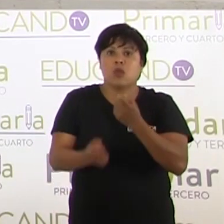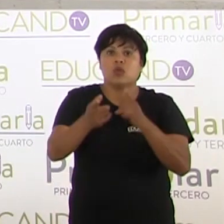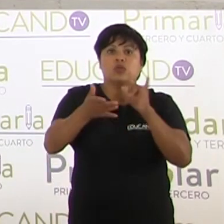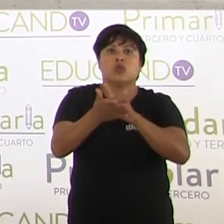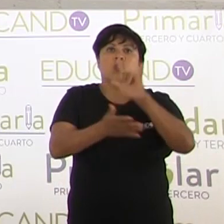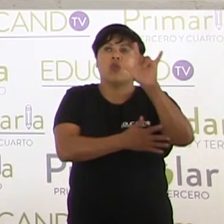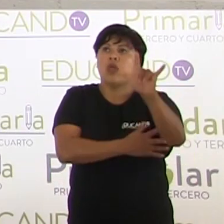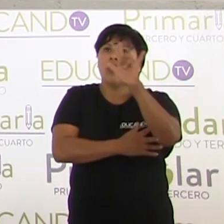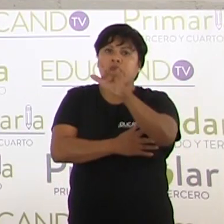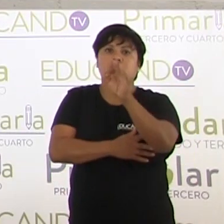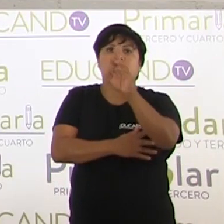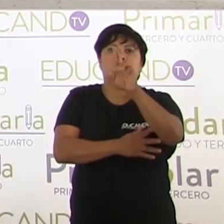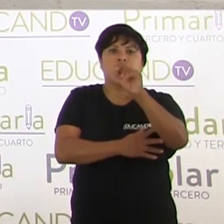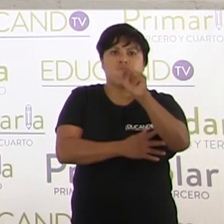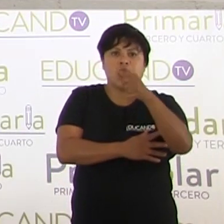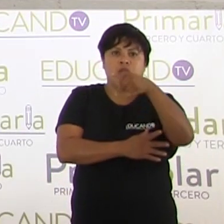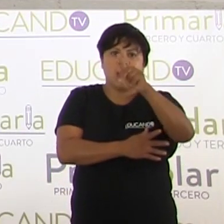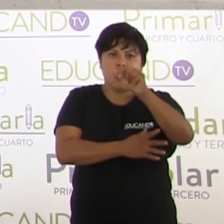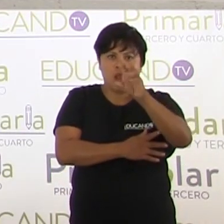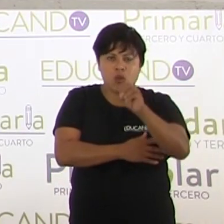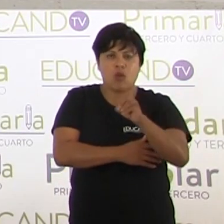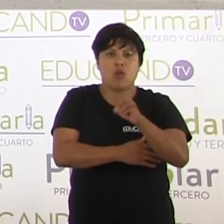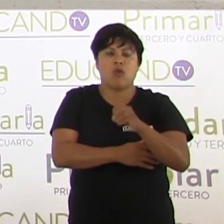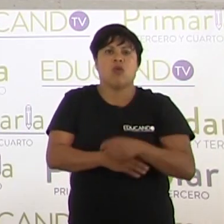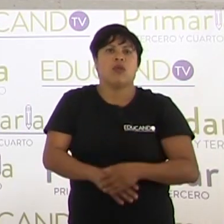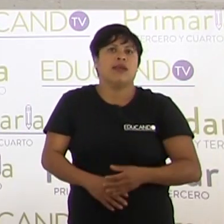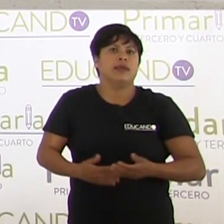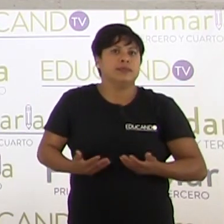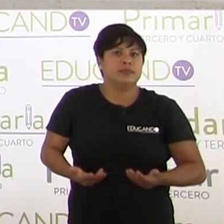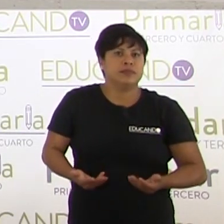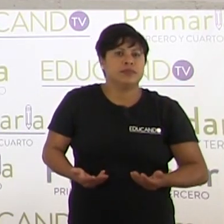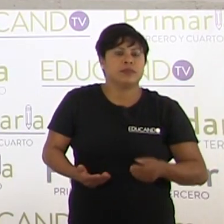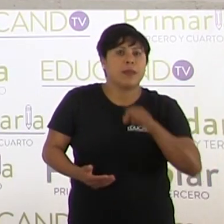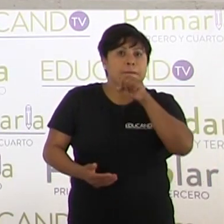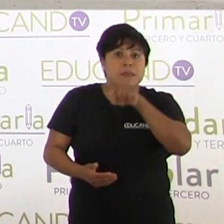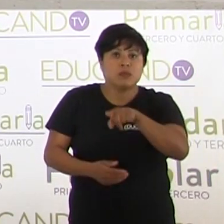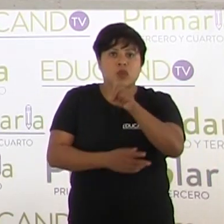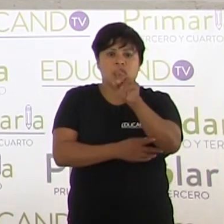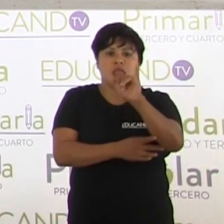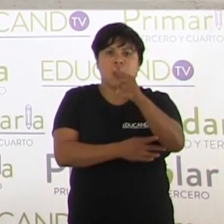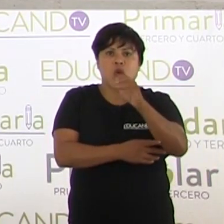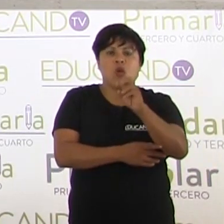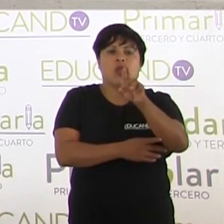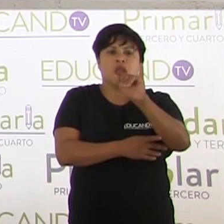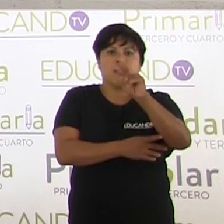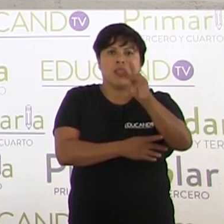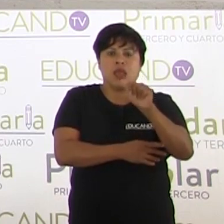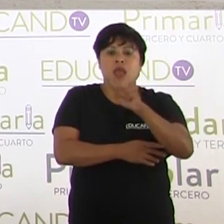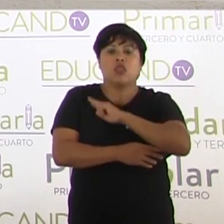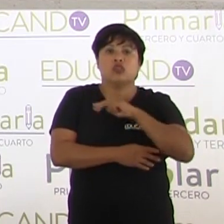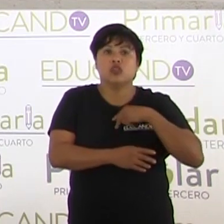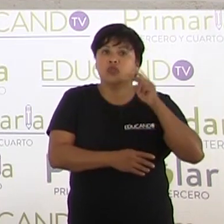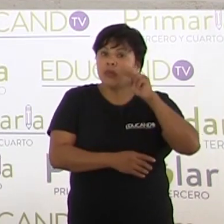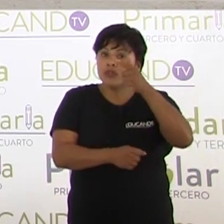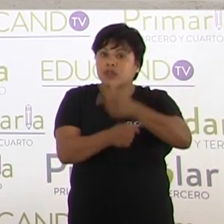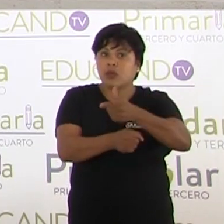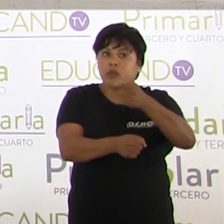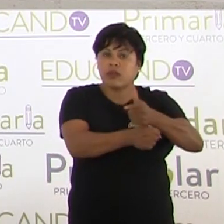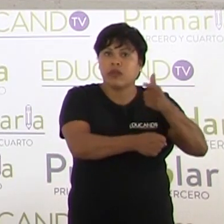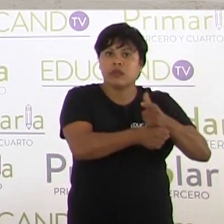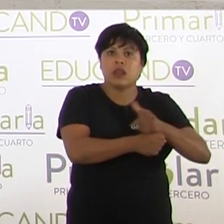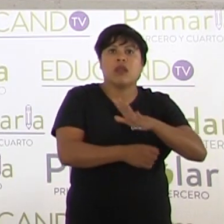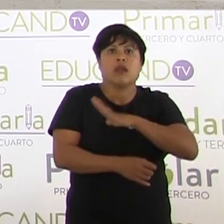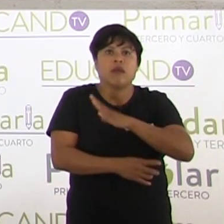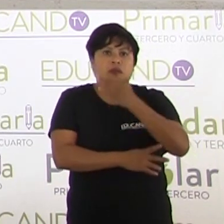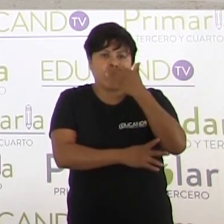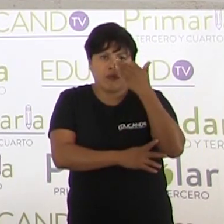cuadros de Frida Kahlo y de mismo Diego Rivera, que vamos a encontrar